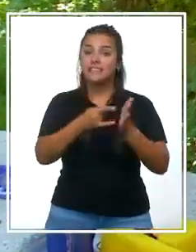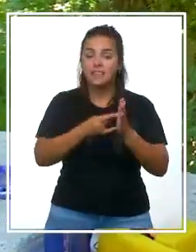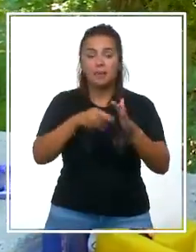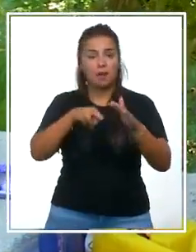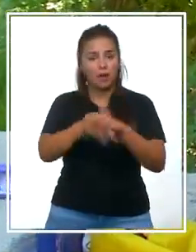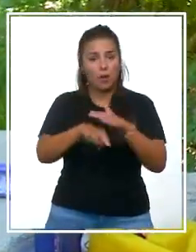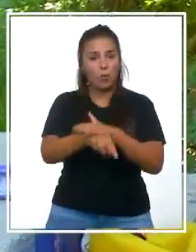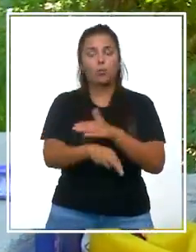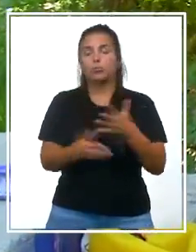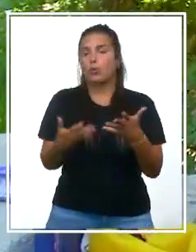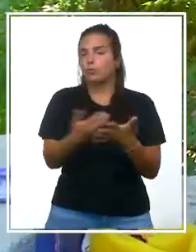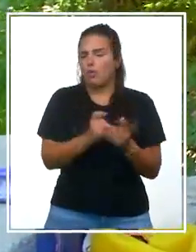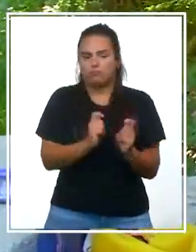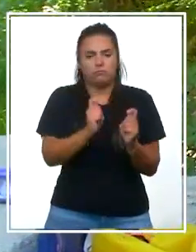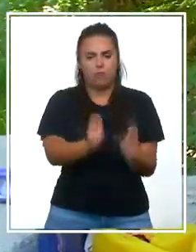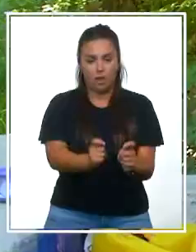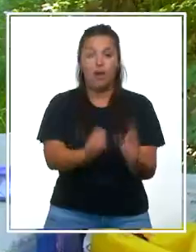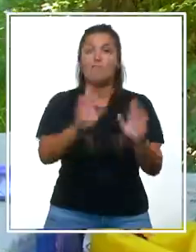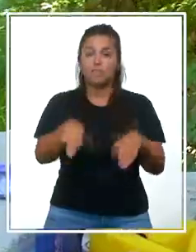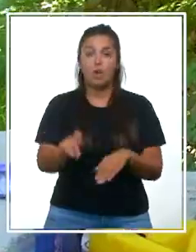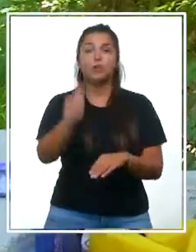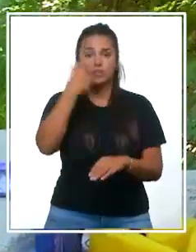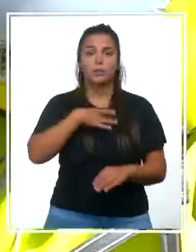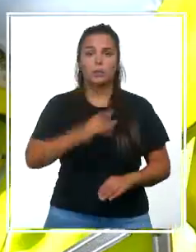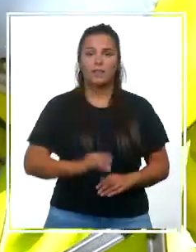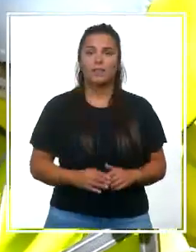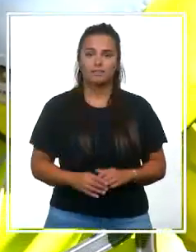y los recursos necesarios, se puede conseguir.